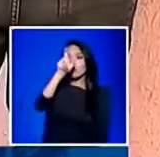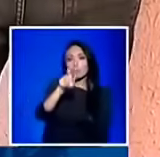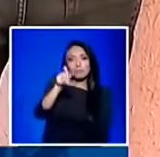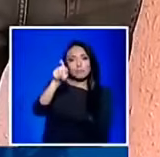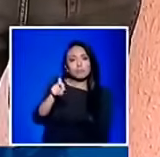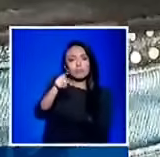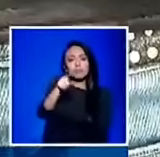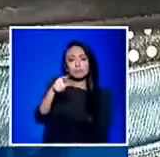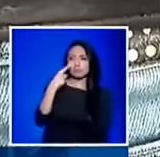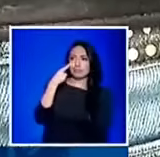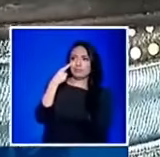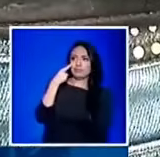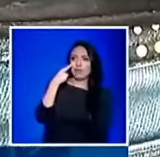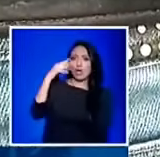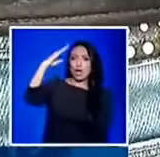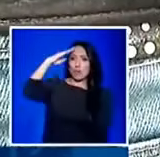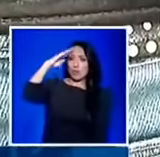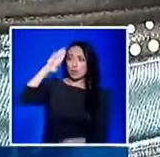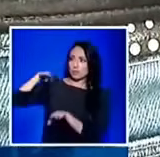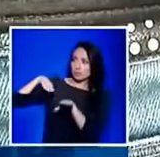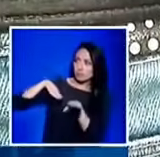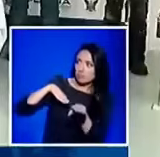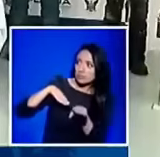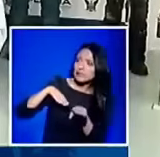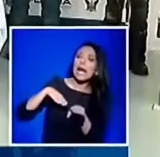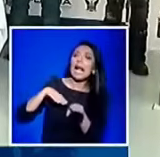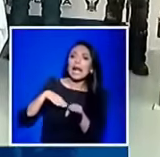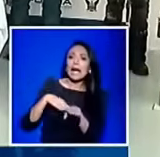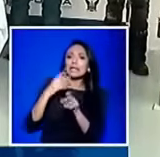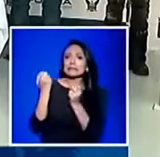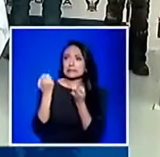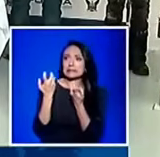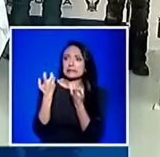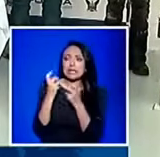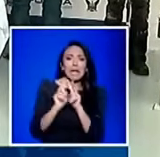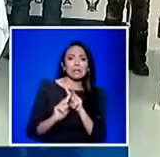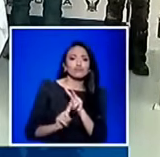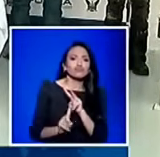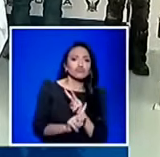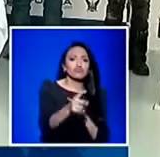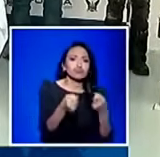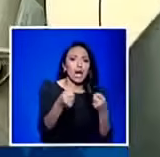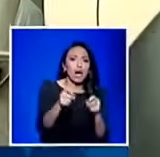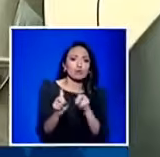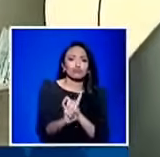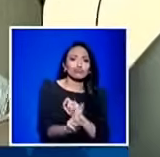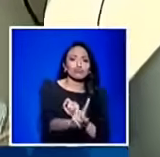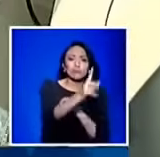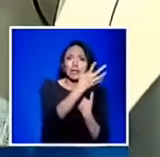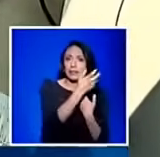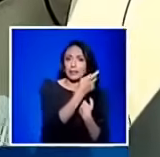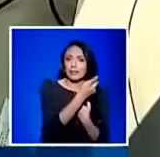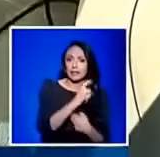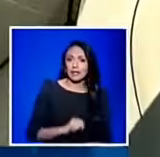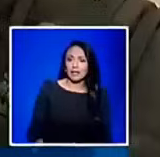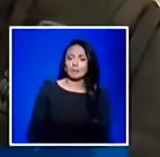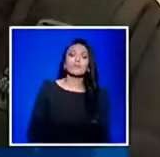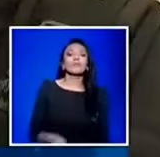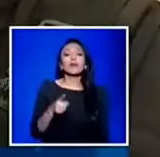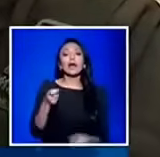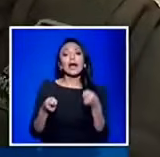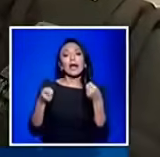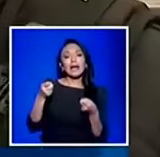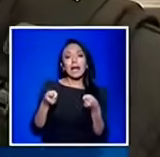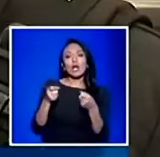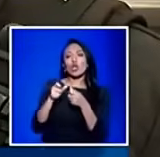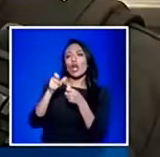darse cuenta que la policía estaba tras ellos, intentaron escapar a bordo de este vehículo. Vehículos que están en lugares